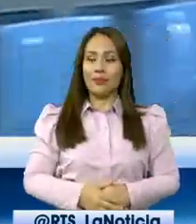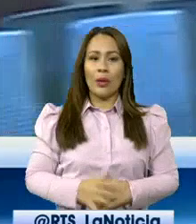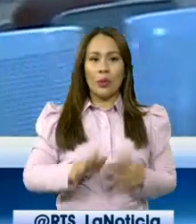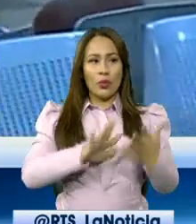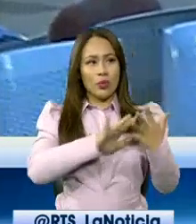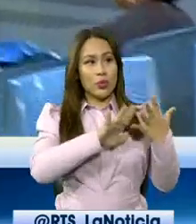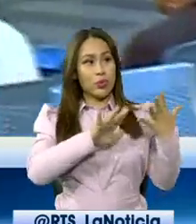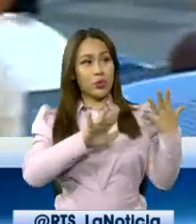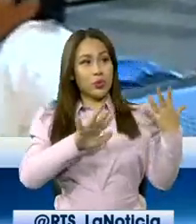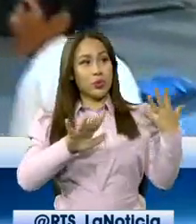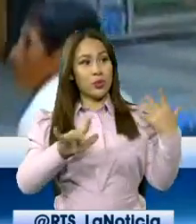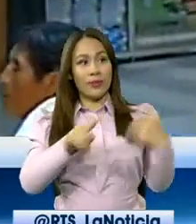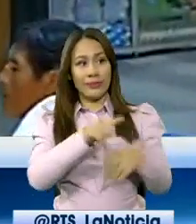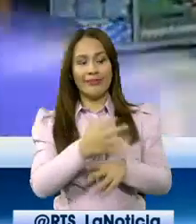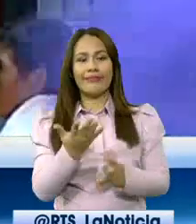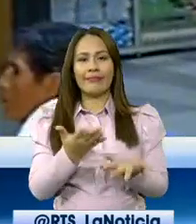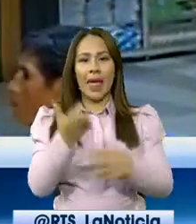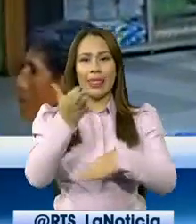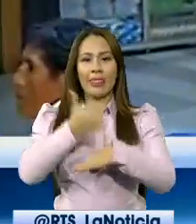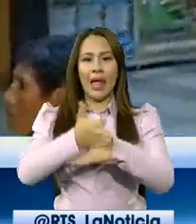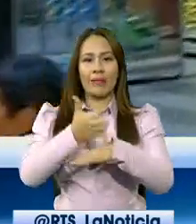terminal terrestre aproximadamente